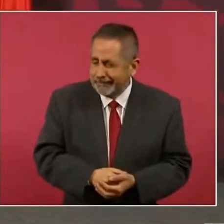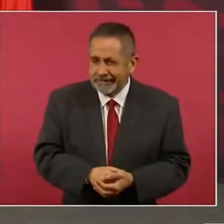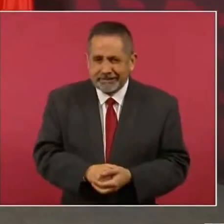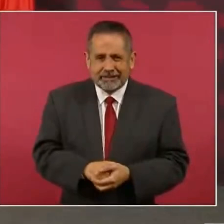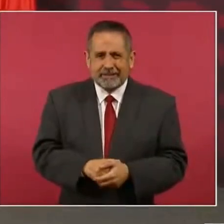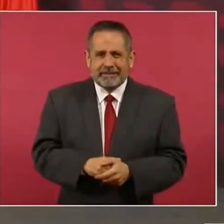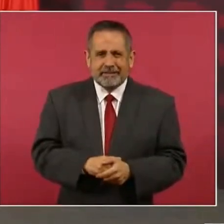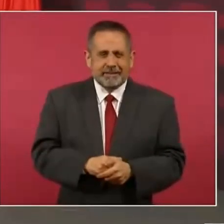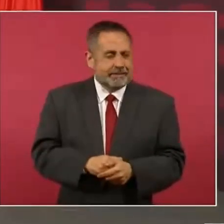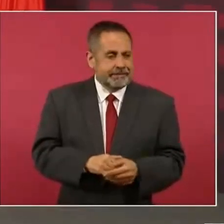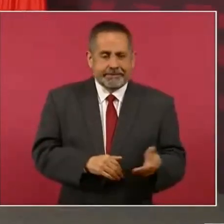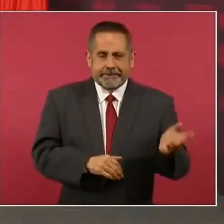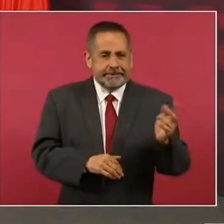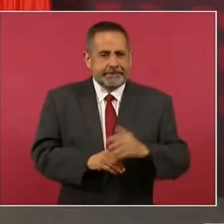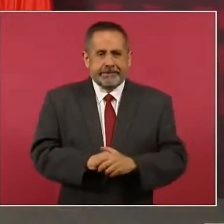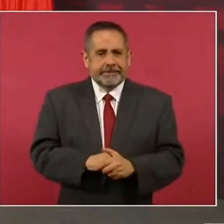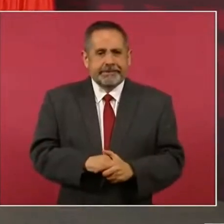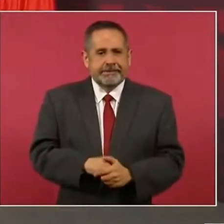pues es